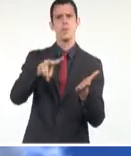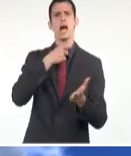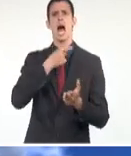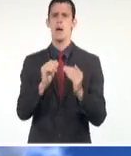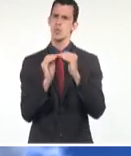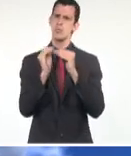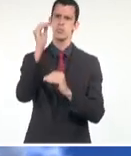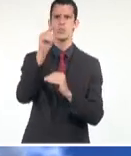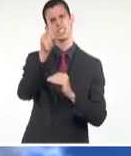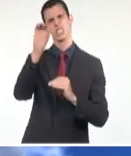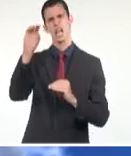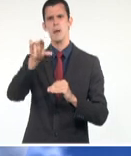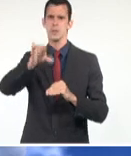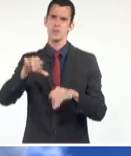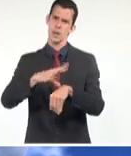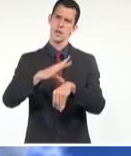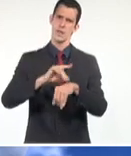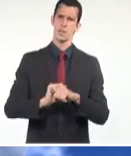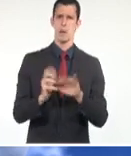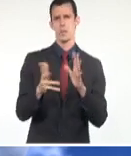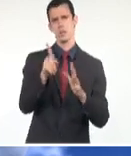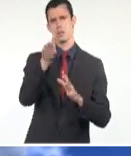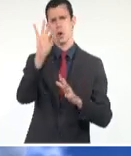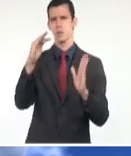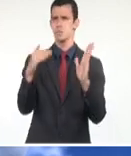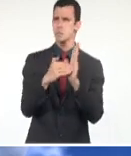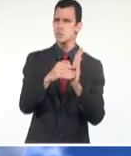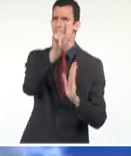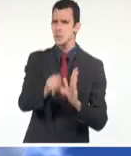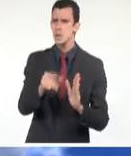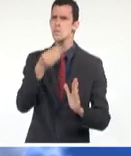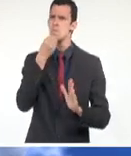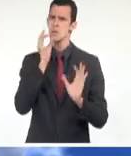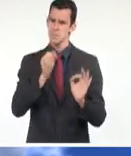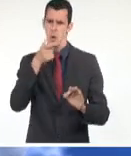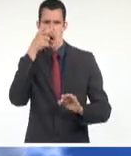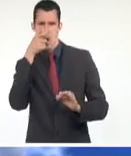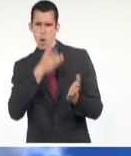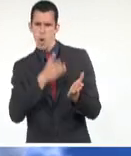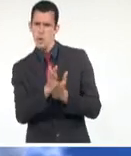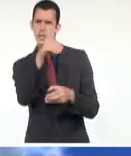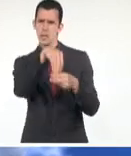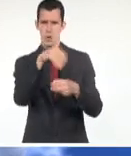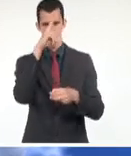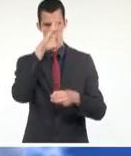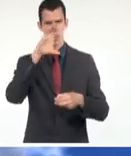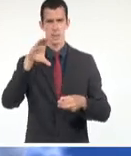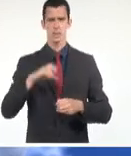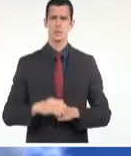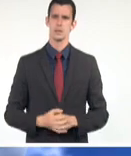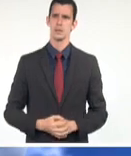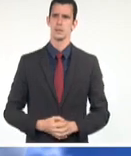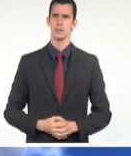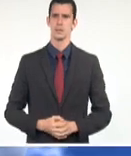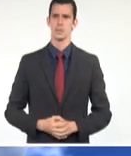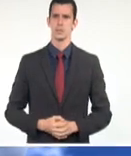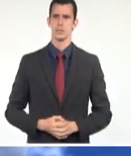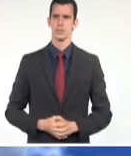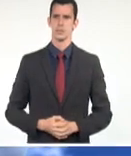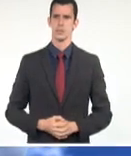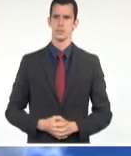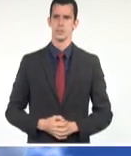de 18.000 pacientes permanecen en vigilancia epidemiológica, según el Ministerio de Salud Pública. La demarcación con más